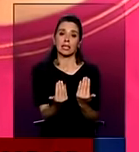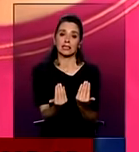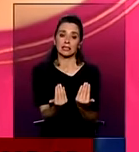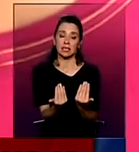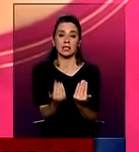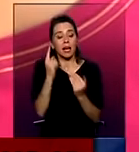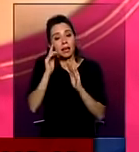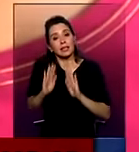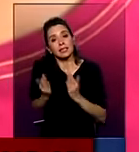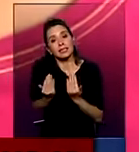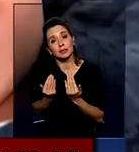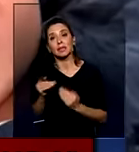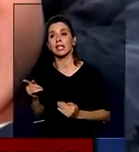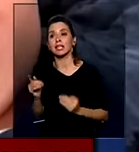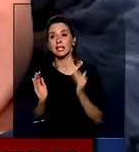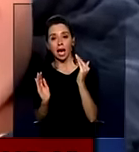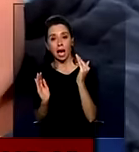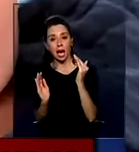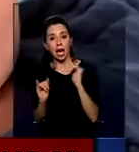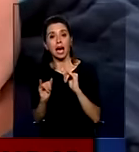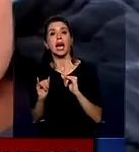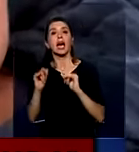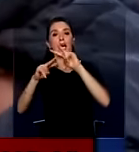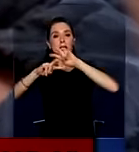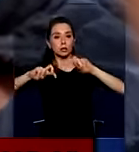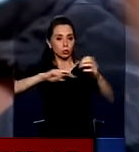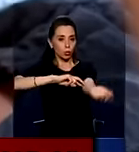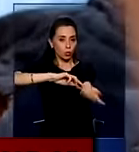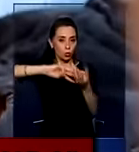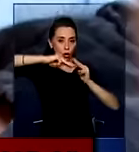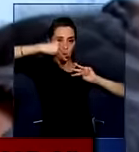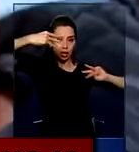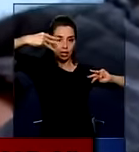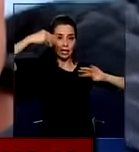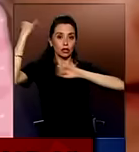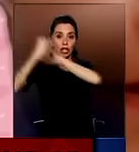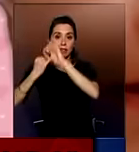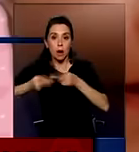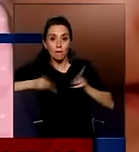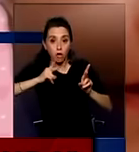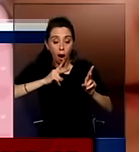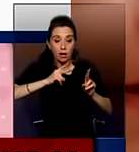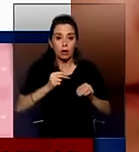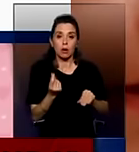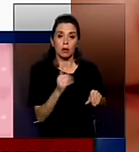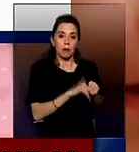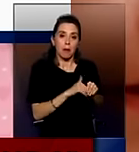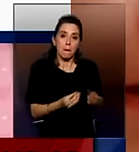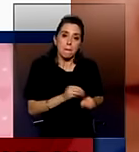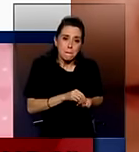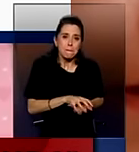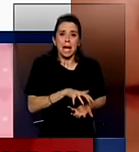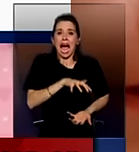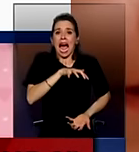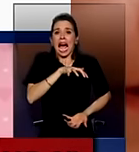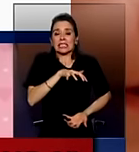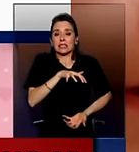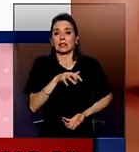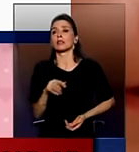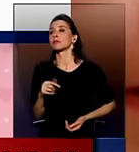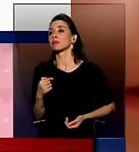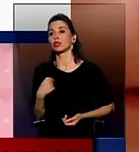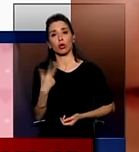la esperanza de que la pequeña sea aceptada en estudios genéticos internacionales, por lo que deben juntar más dinero. Y yo no voy